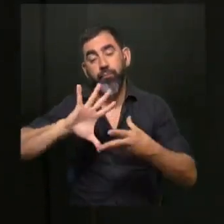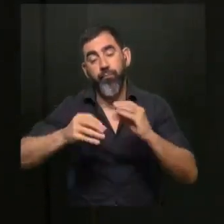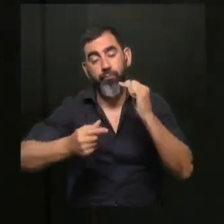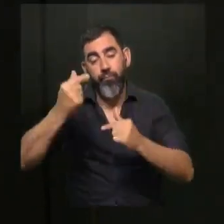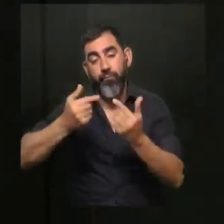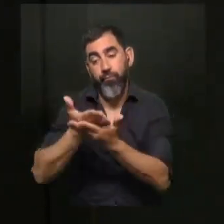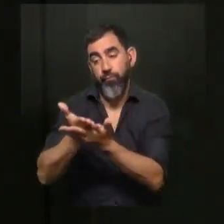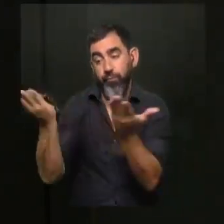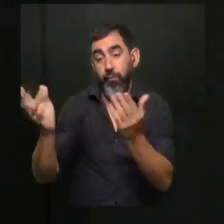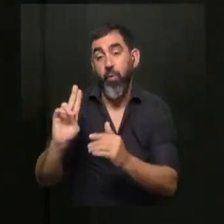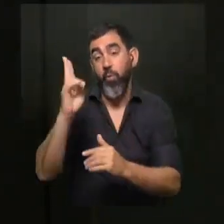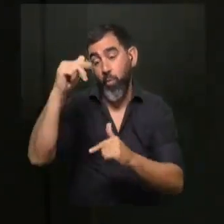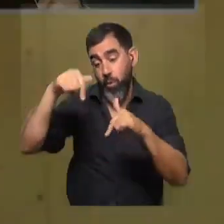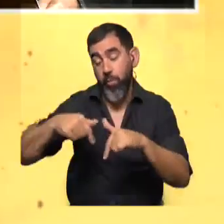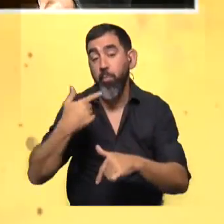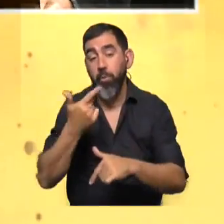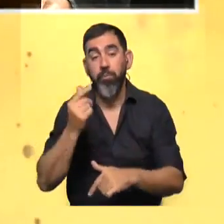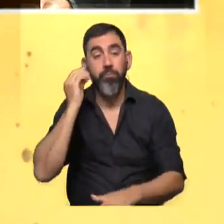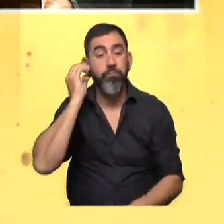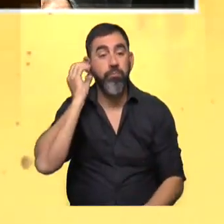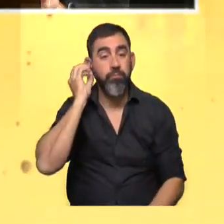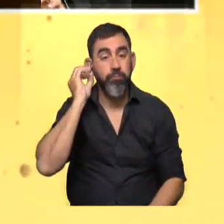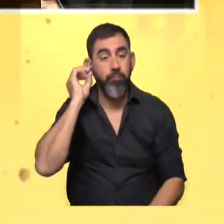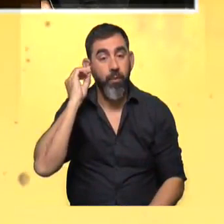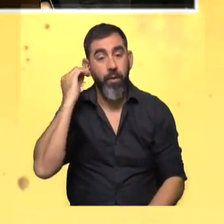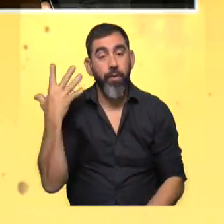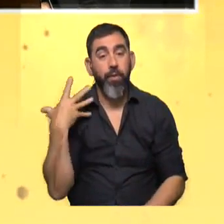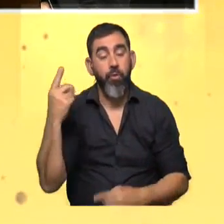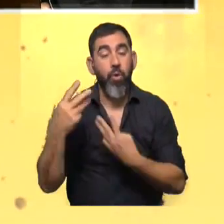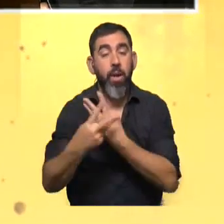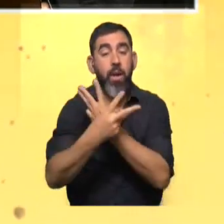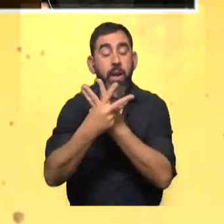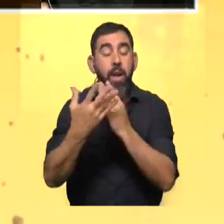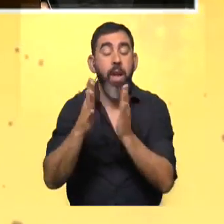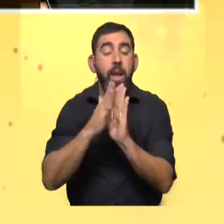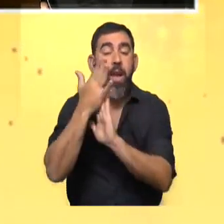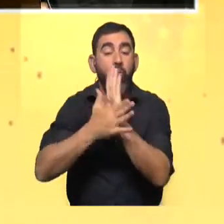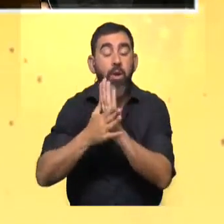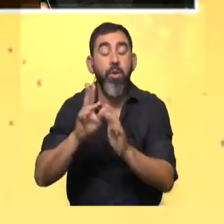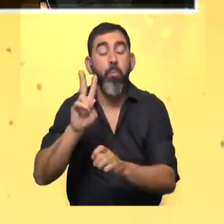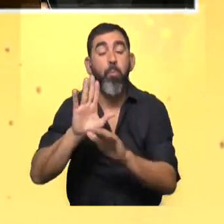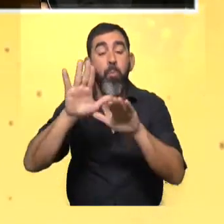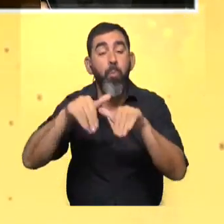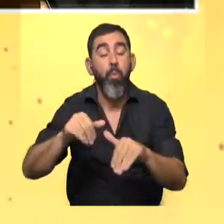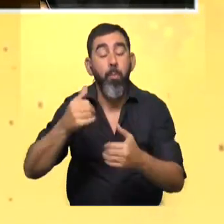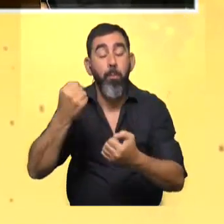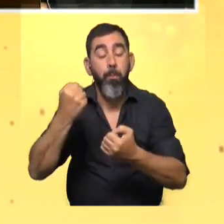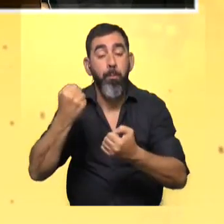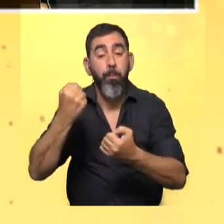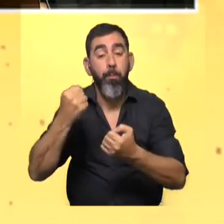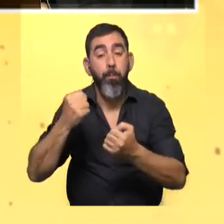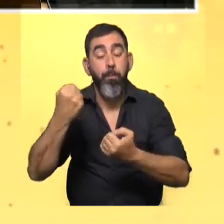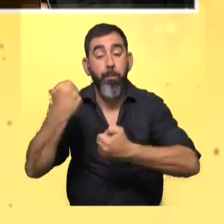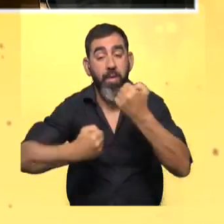por ejemplo, aquí en Uruguay tenemos la Dirección Nacional de Propiedad Industrial, que depende del Ministerio de Industria, que tiene